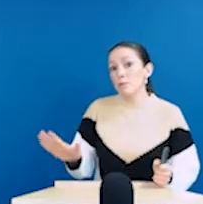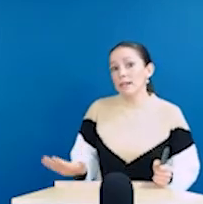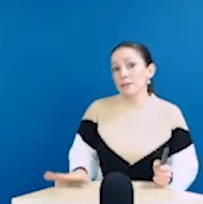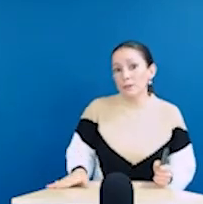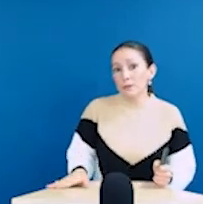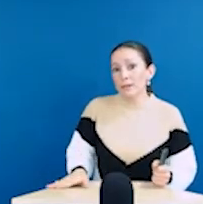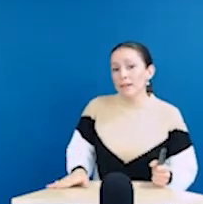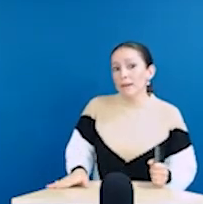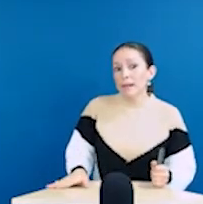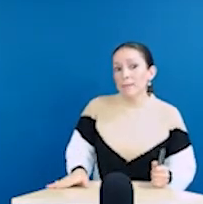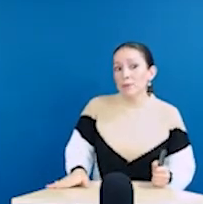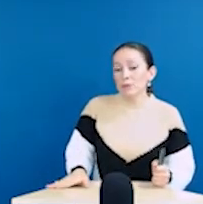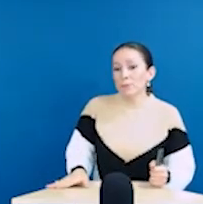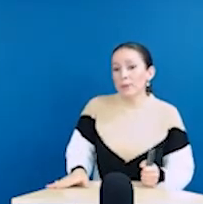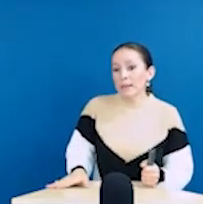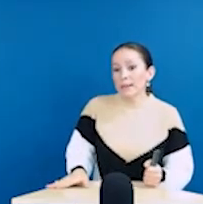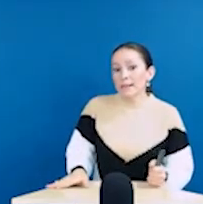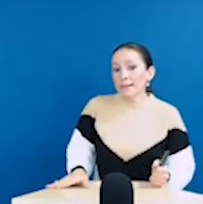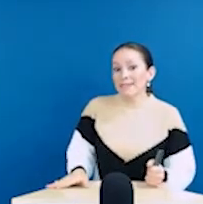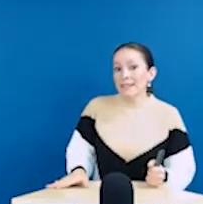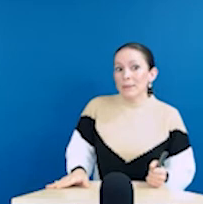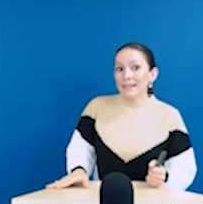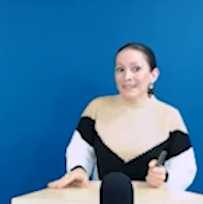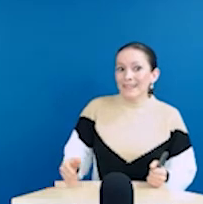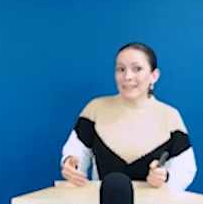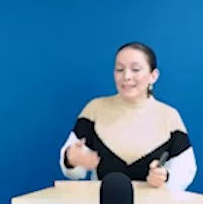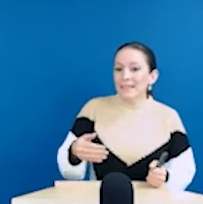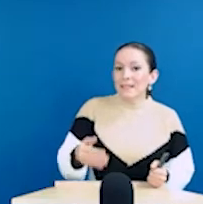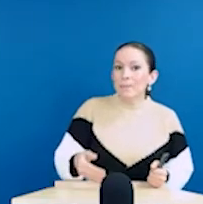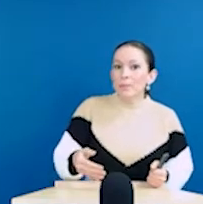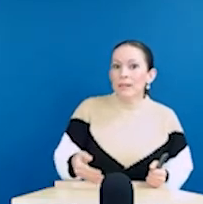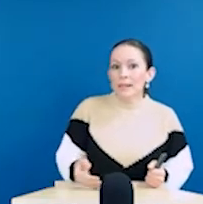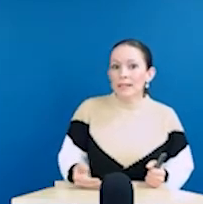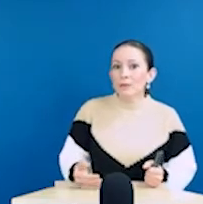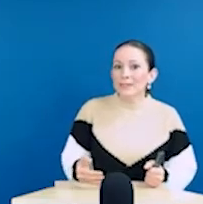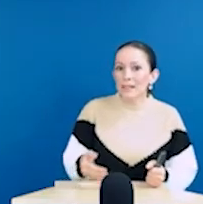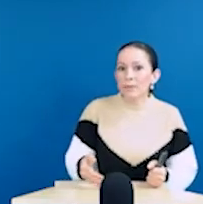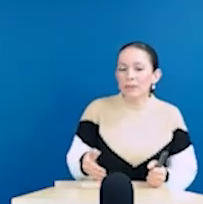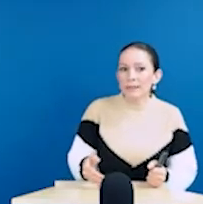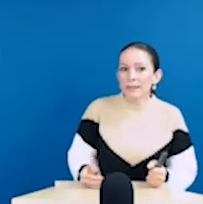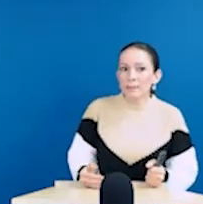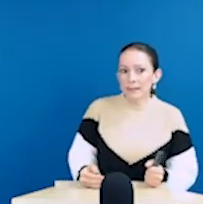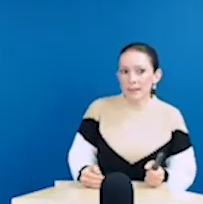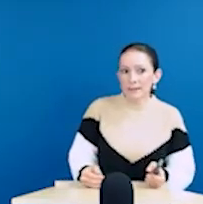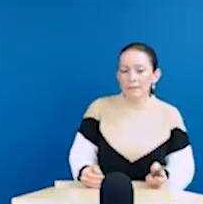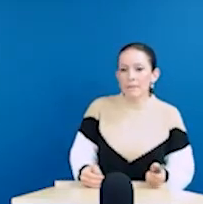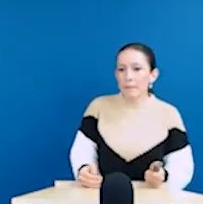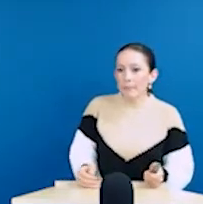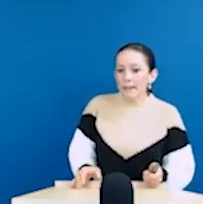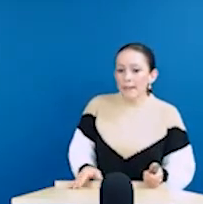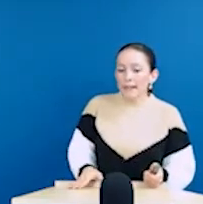da una numeración para nosotros poder determinar ese tipo de riesgo tan importante en ese